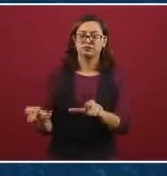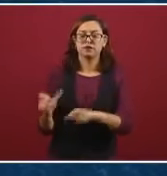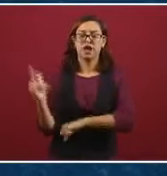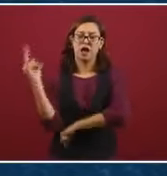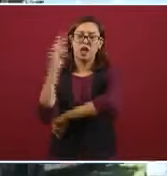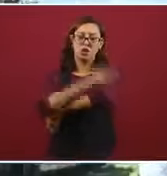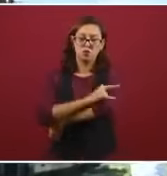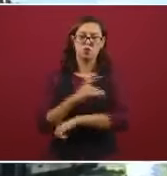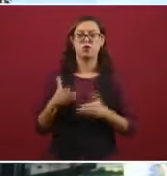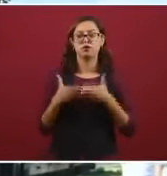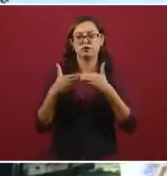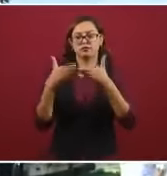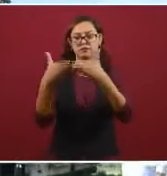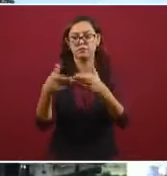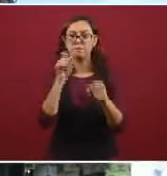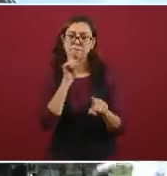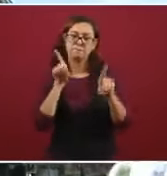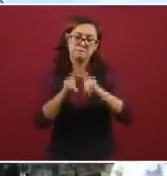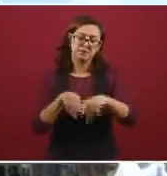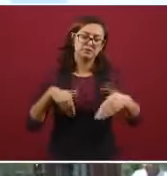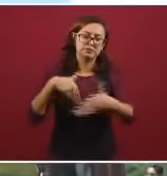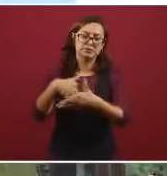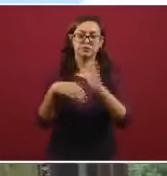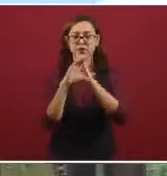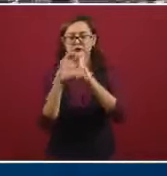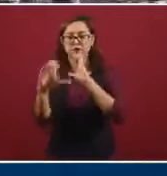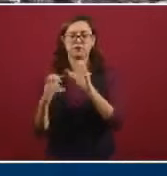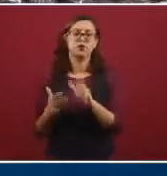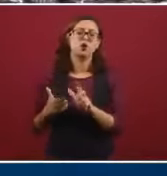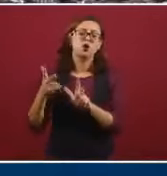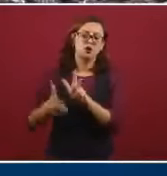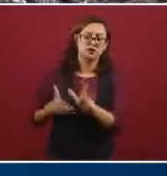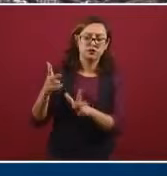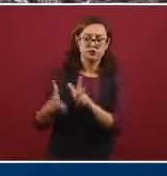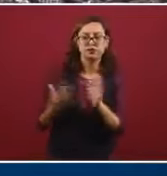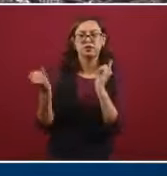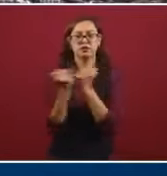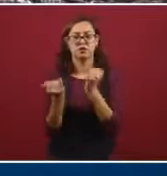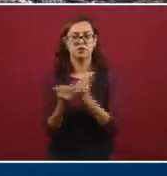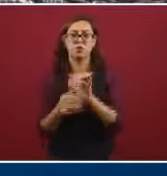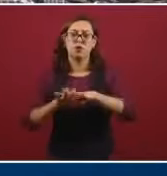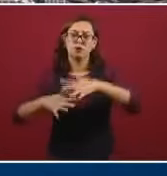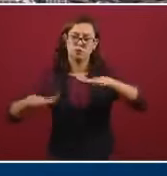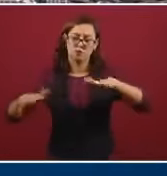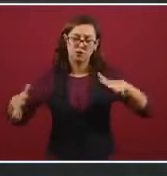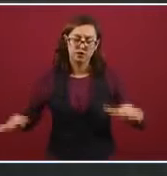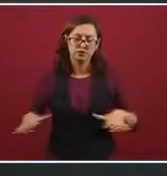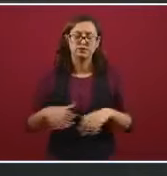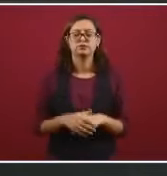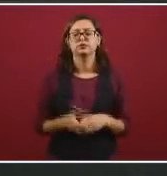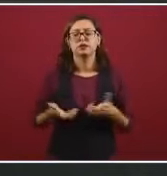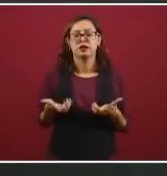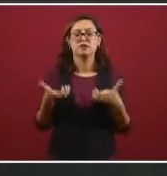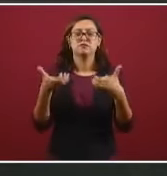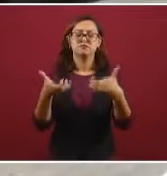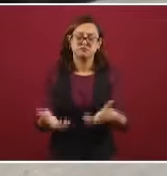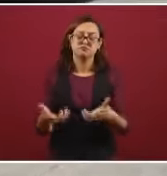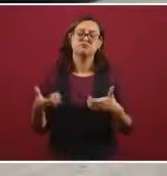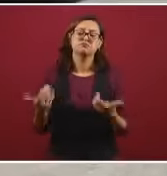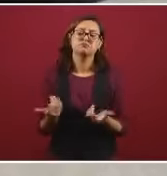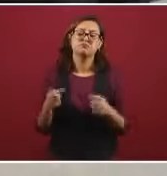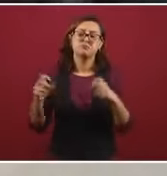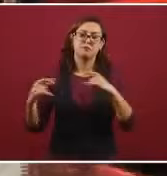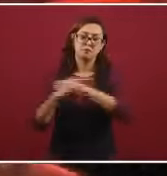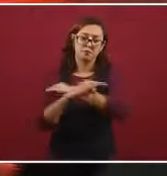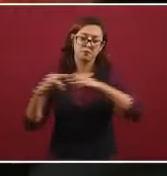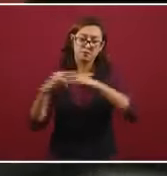y puertos, terminales terrestres y trenes de carga, costas del Golfo de México y del Pacífico, carreteras y caminos, y